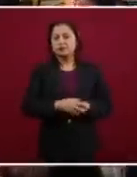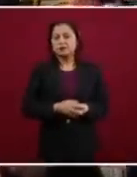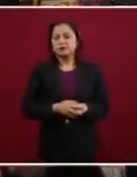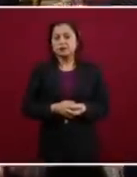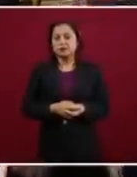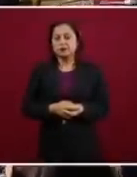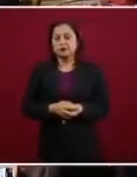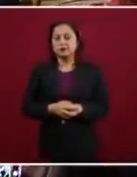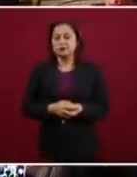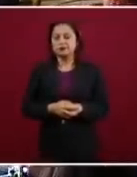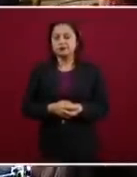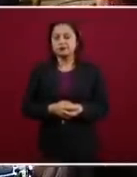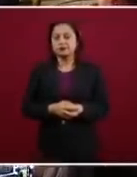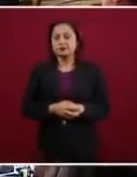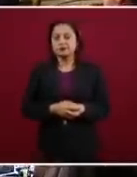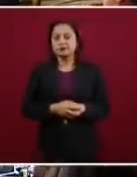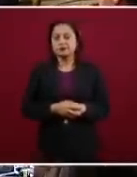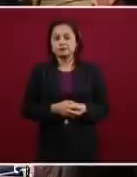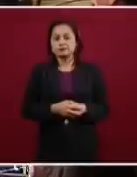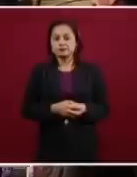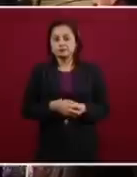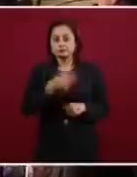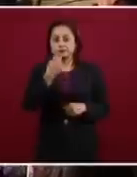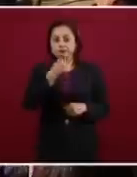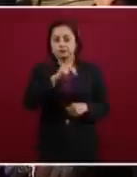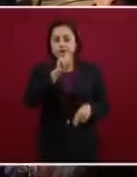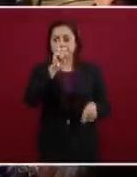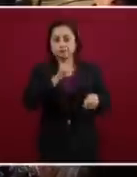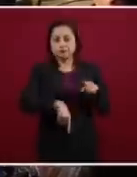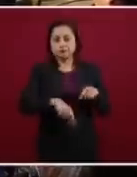pero quiten la a-5